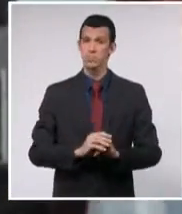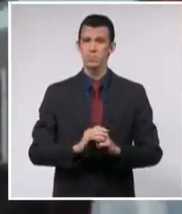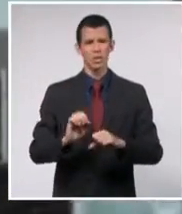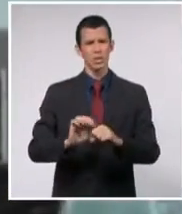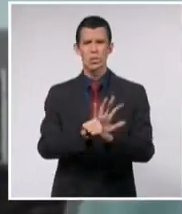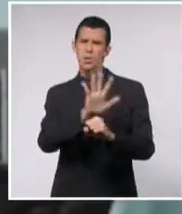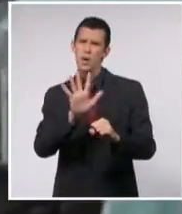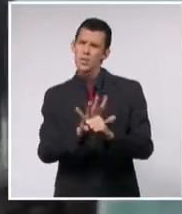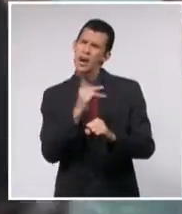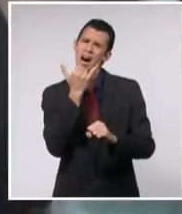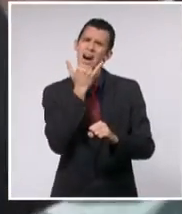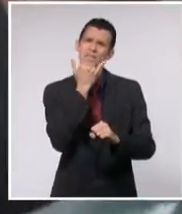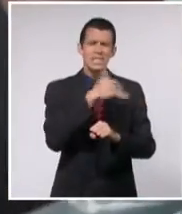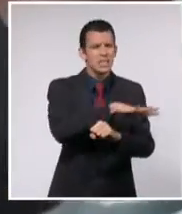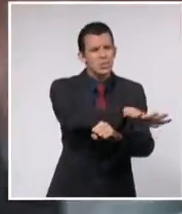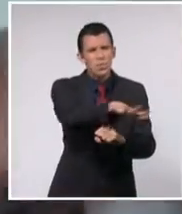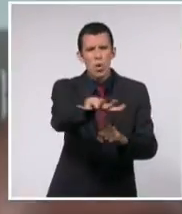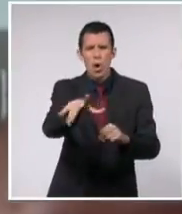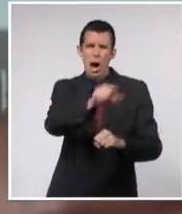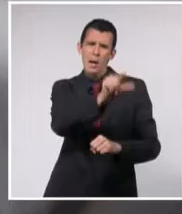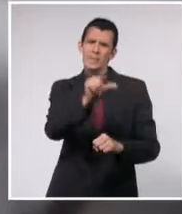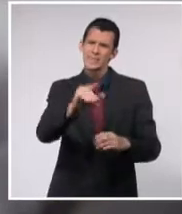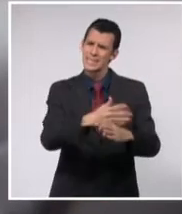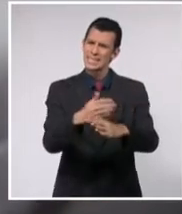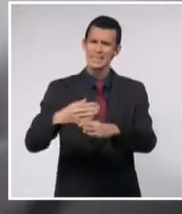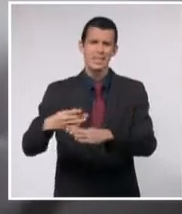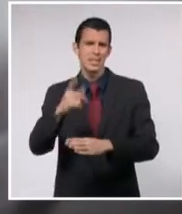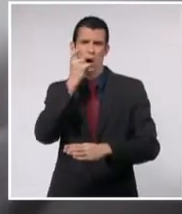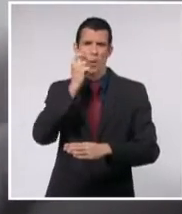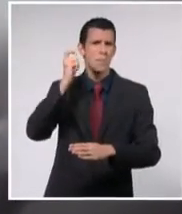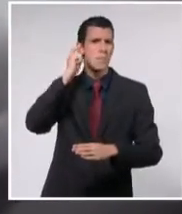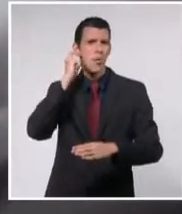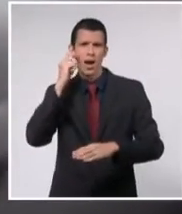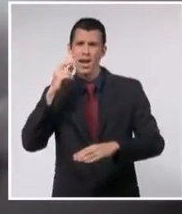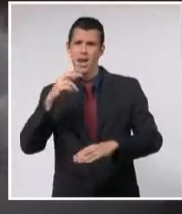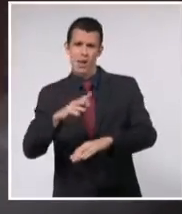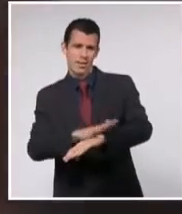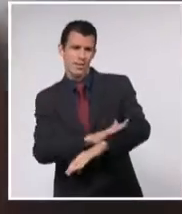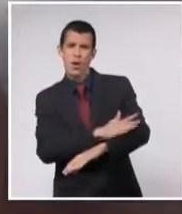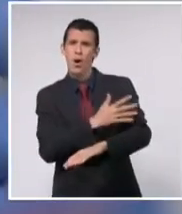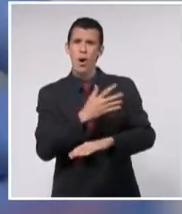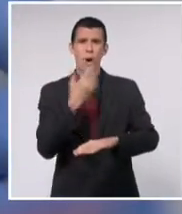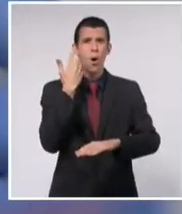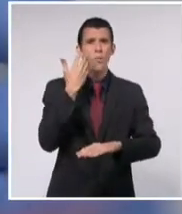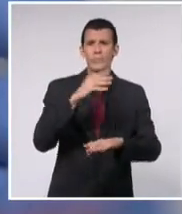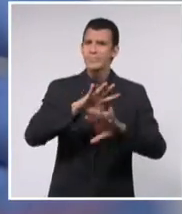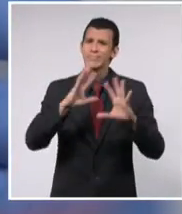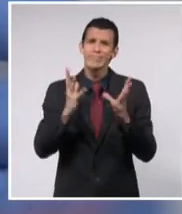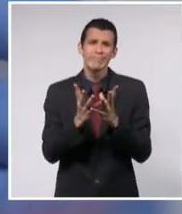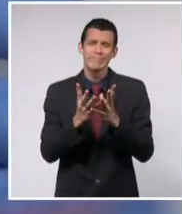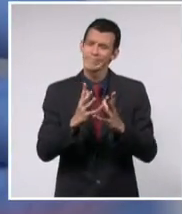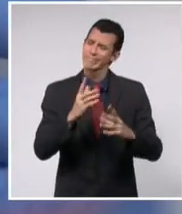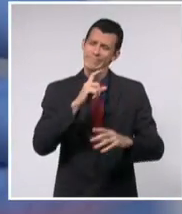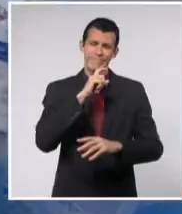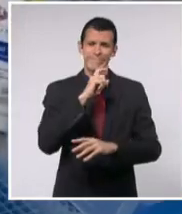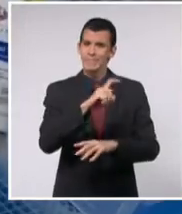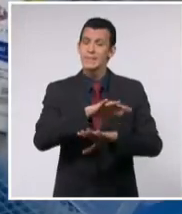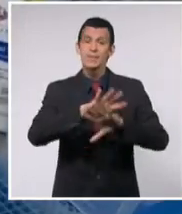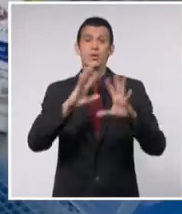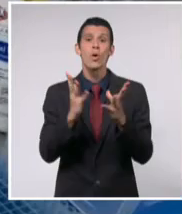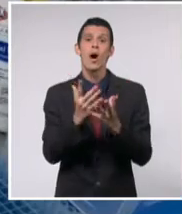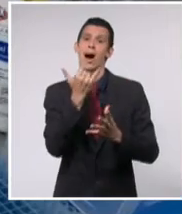tiene raza, ni sexo. Aunque sus estragos los sufren mayoritariamente las comunidades latinas